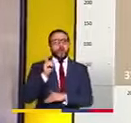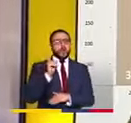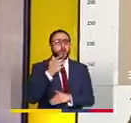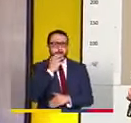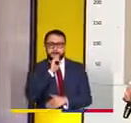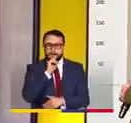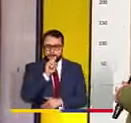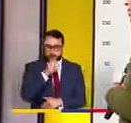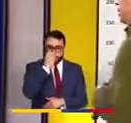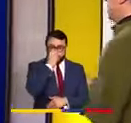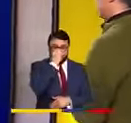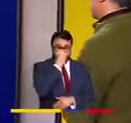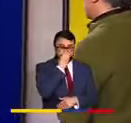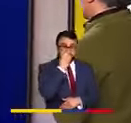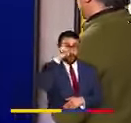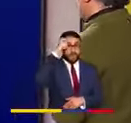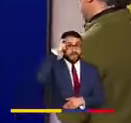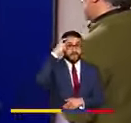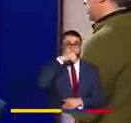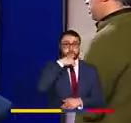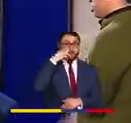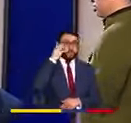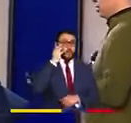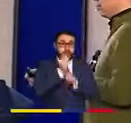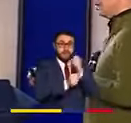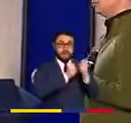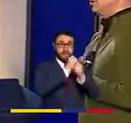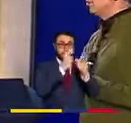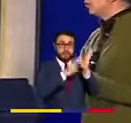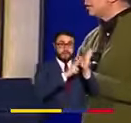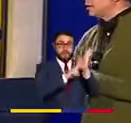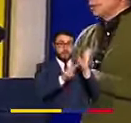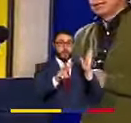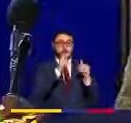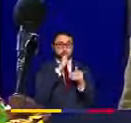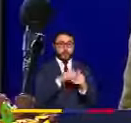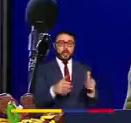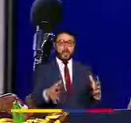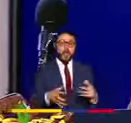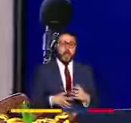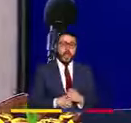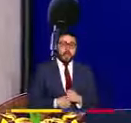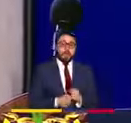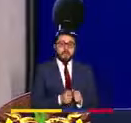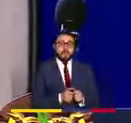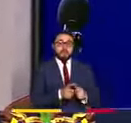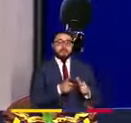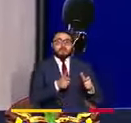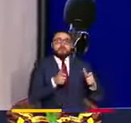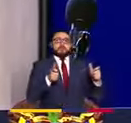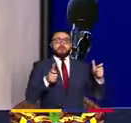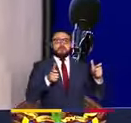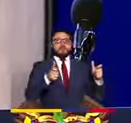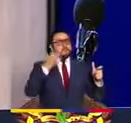en menores en el año 22, último año de Duque? Y algo de nosotros.